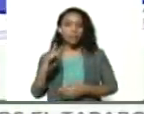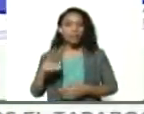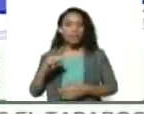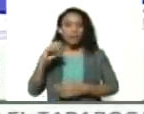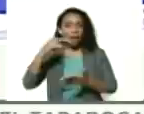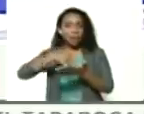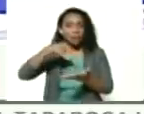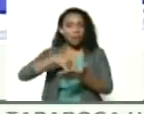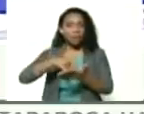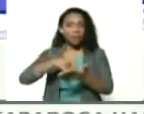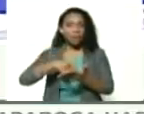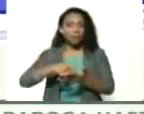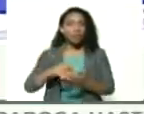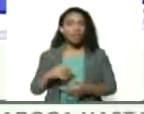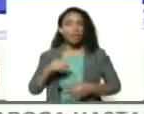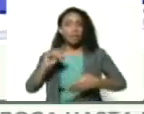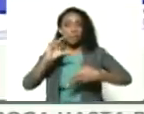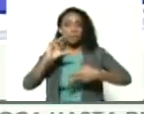Tuvo la vicepresidenta